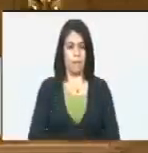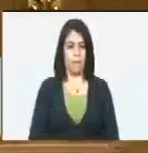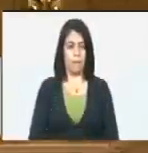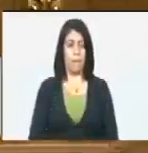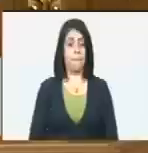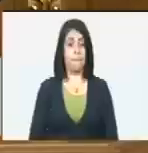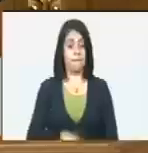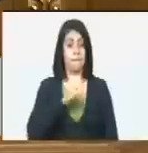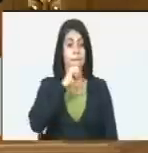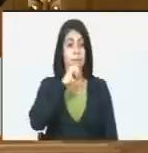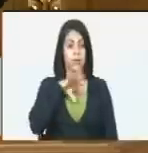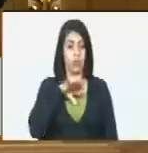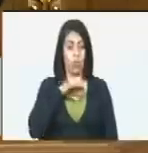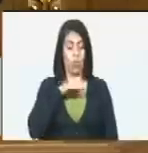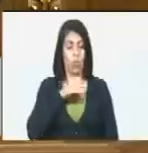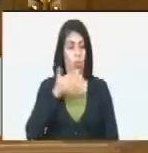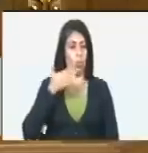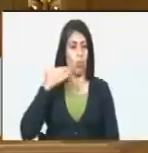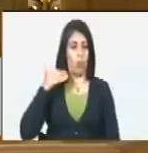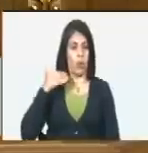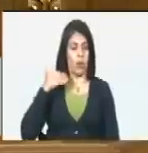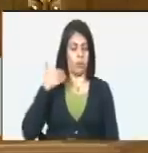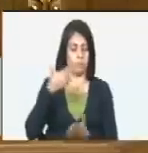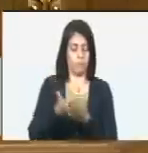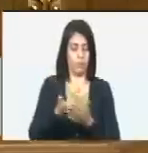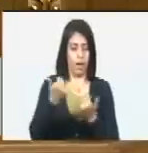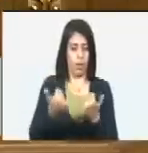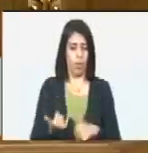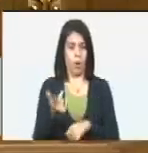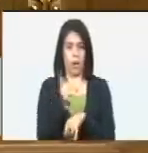antecedentes un poco más inmediatos.